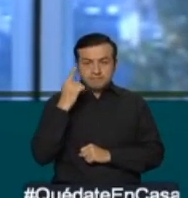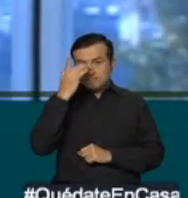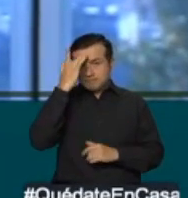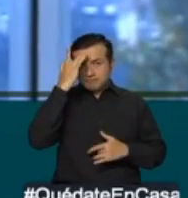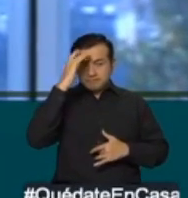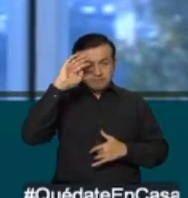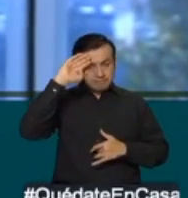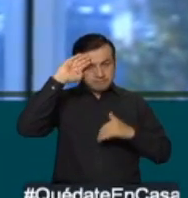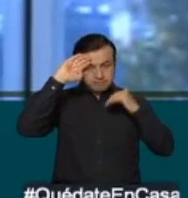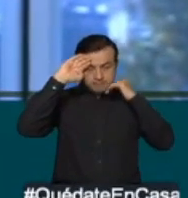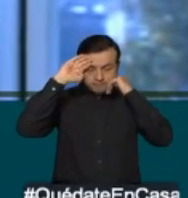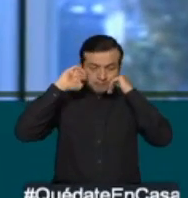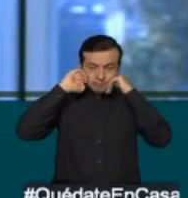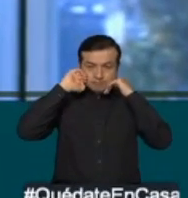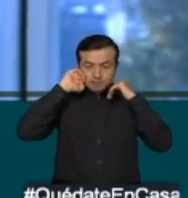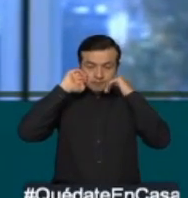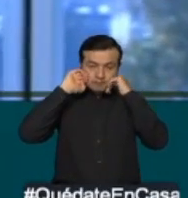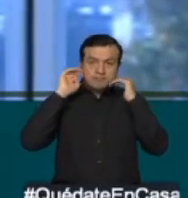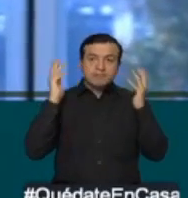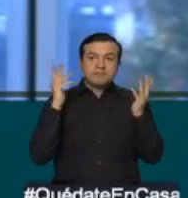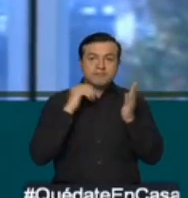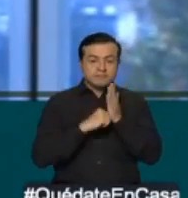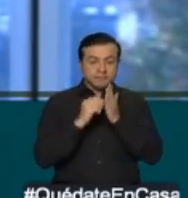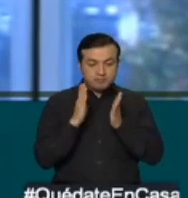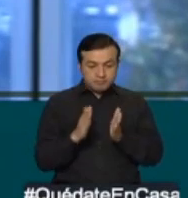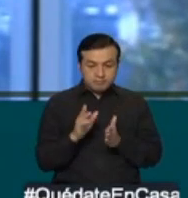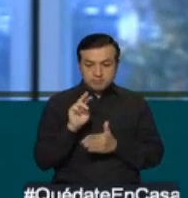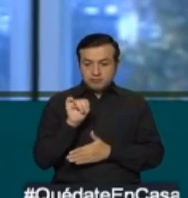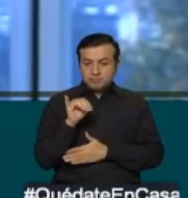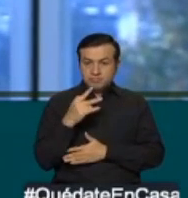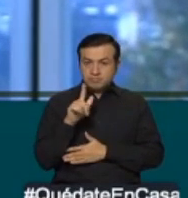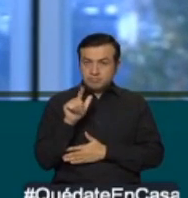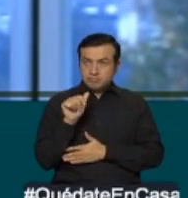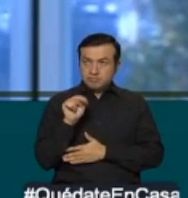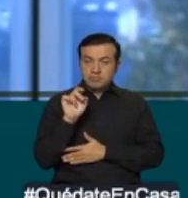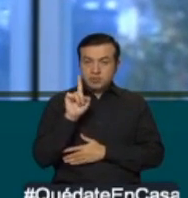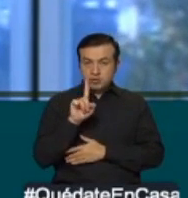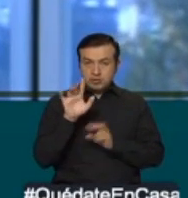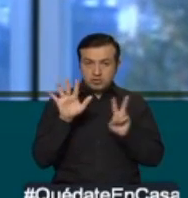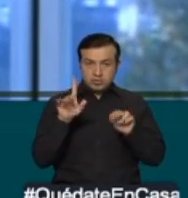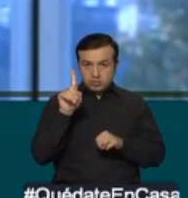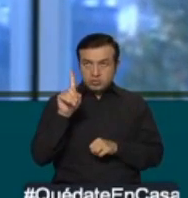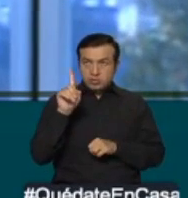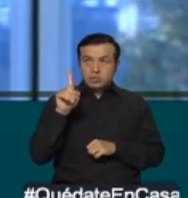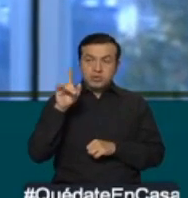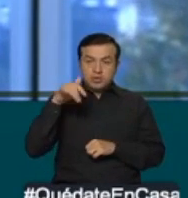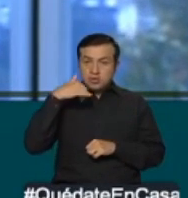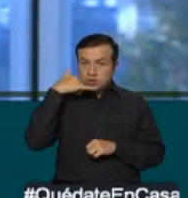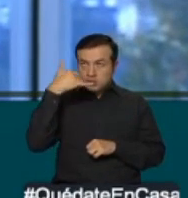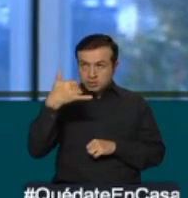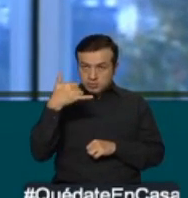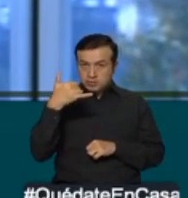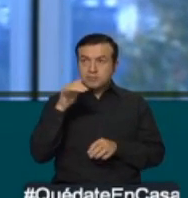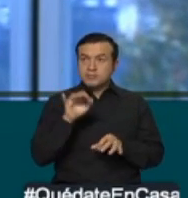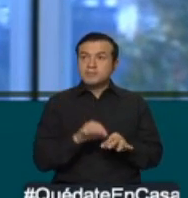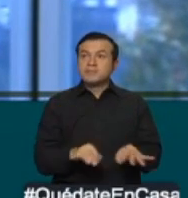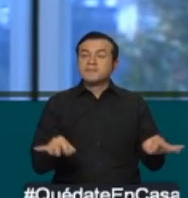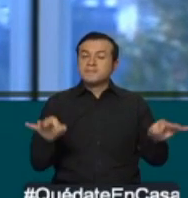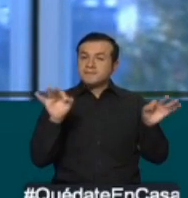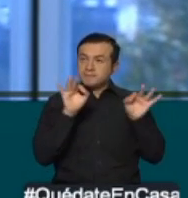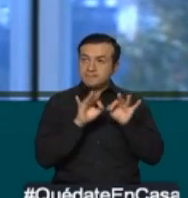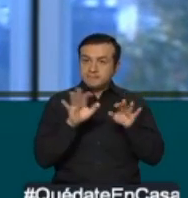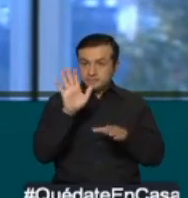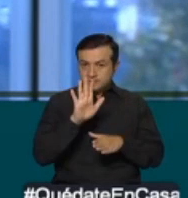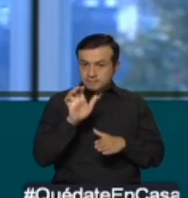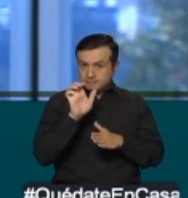están acudiendo a través de lo que el ministro michelena decía el 171 que es una alternativa importante para el